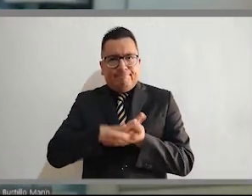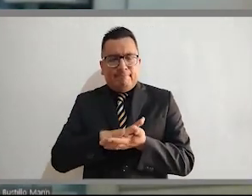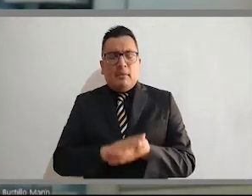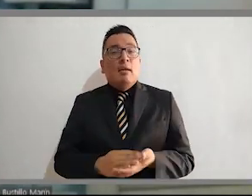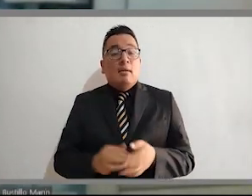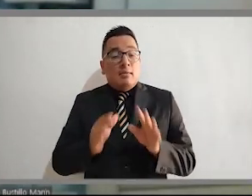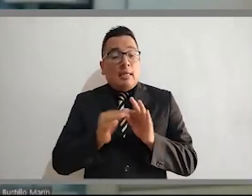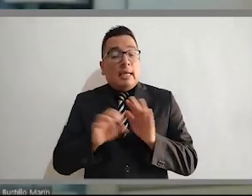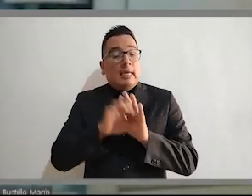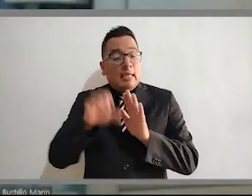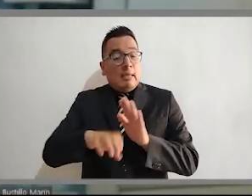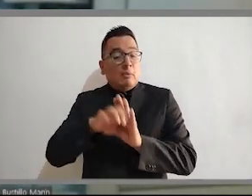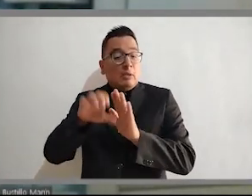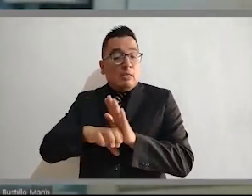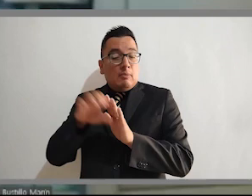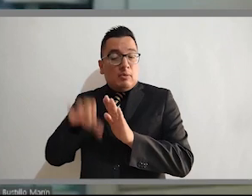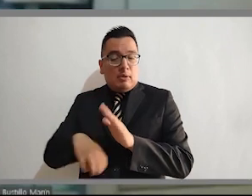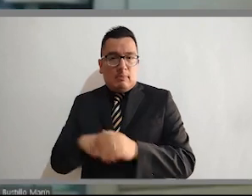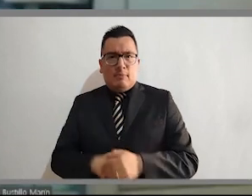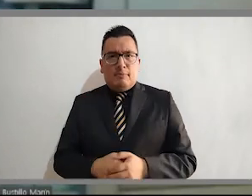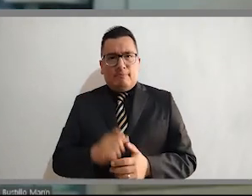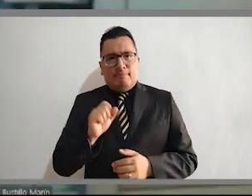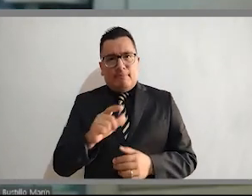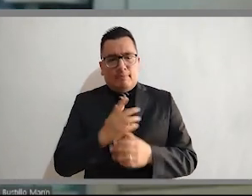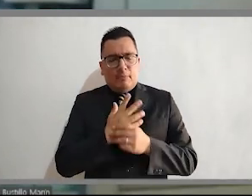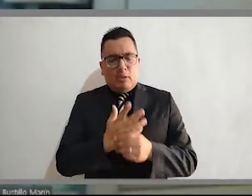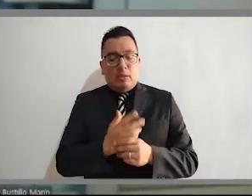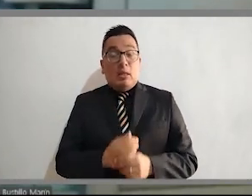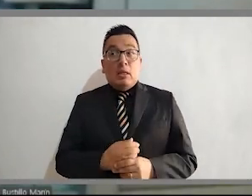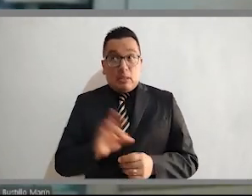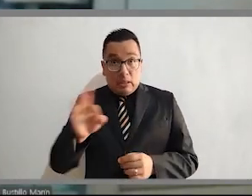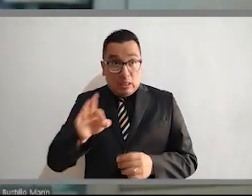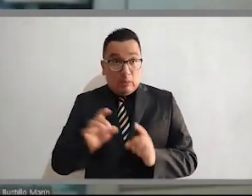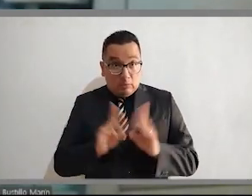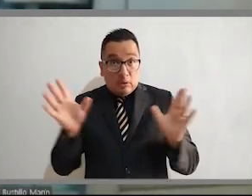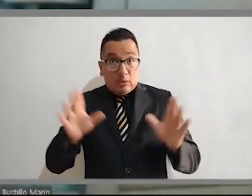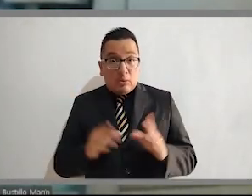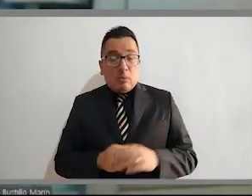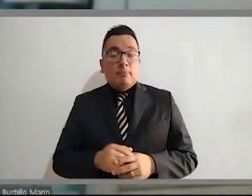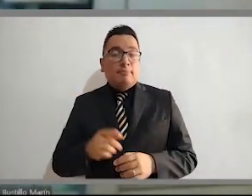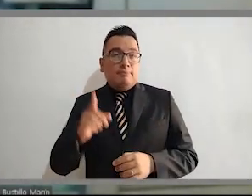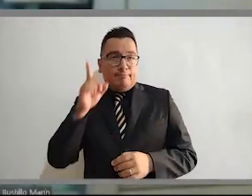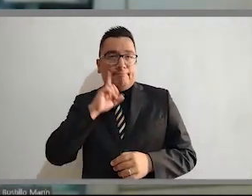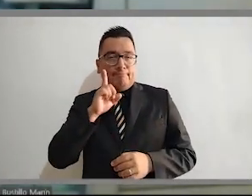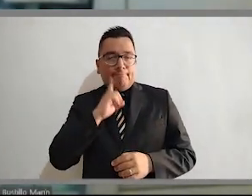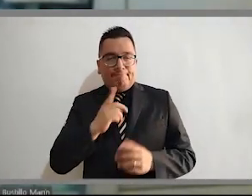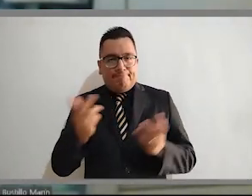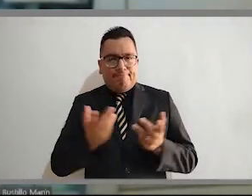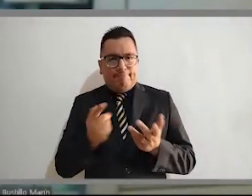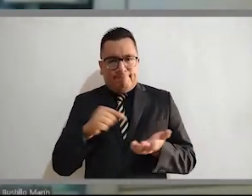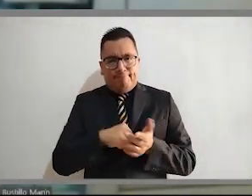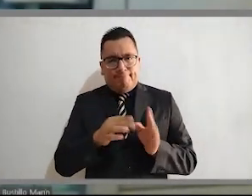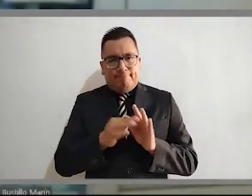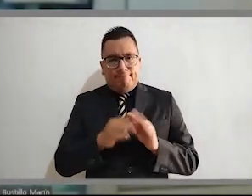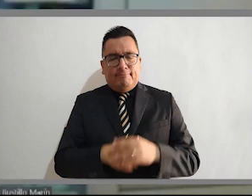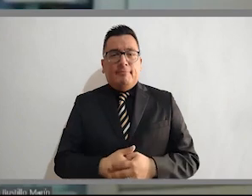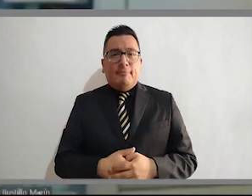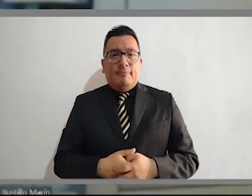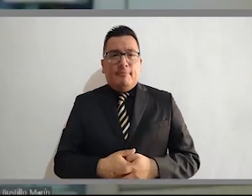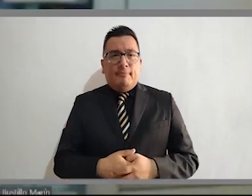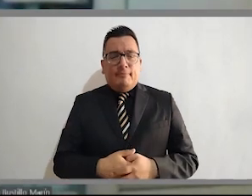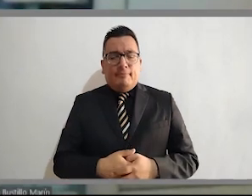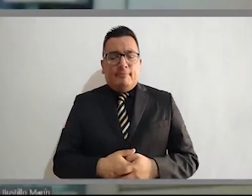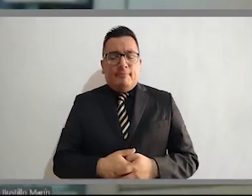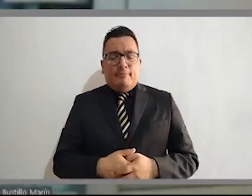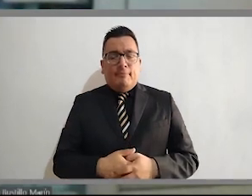políticos, y finalmente a dónde acudir y en qué juicios y recursos. Si nosotros vemos que conductas,